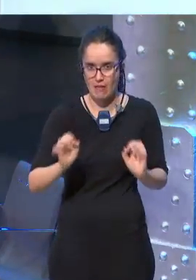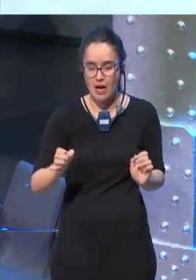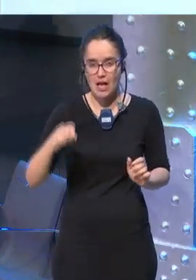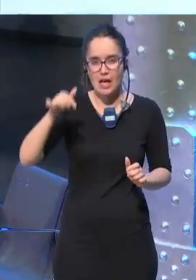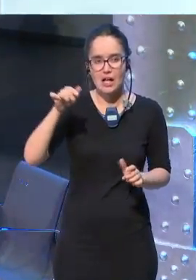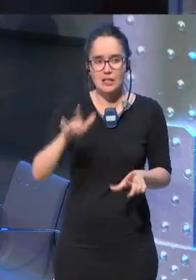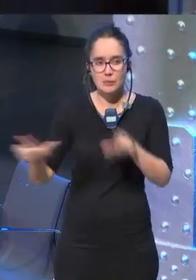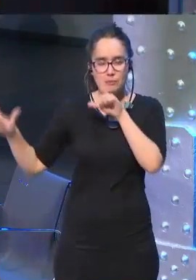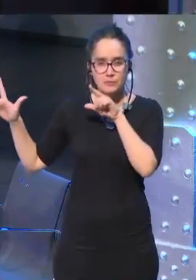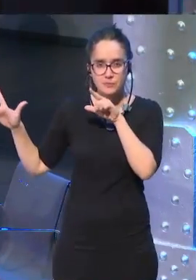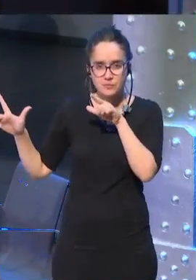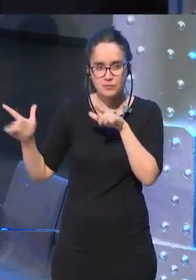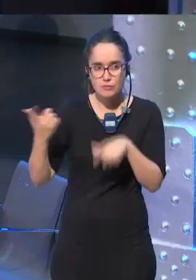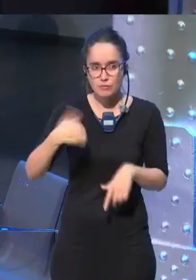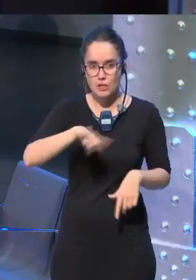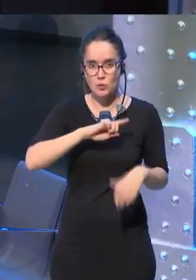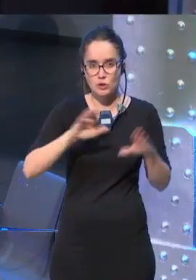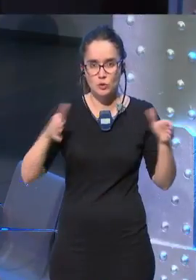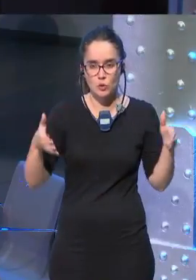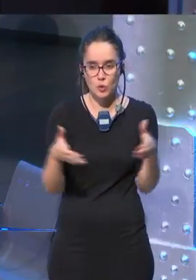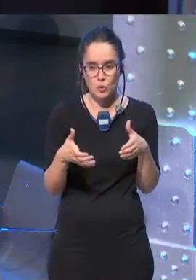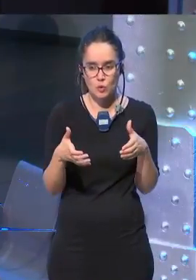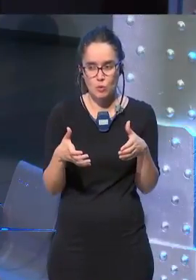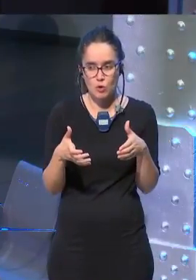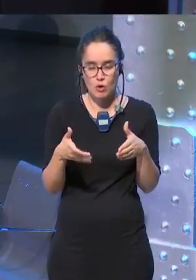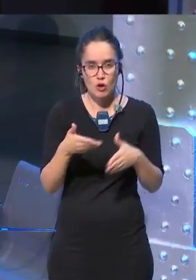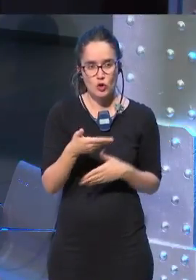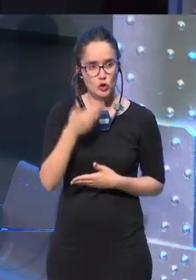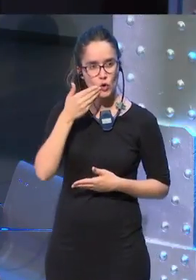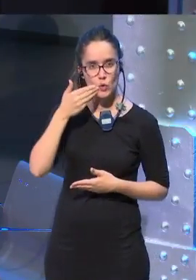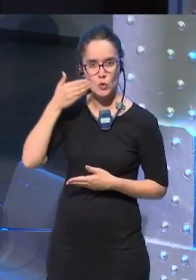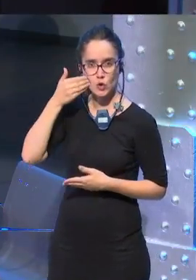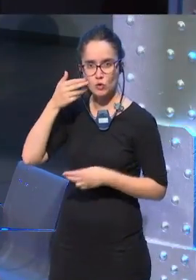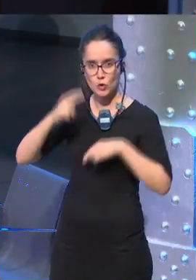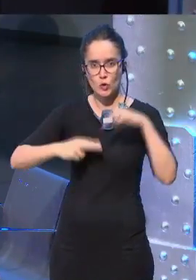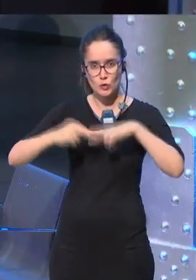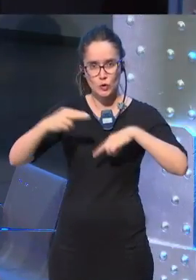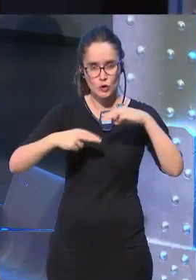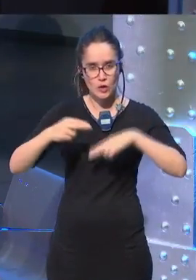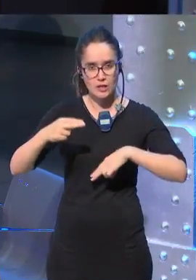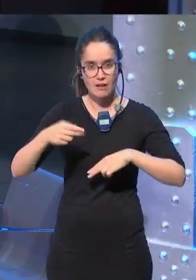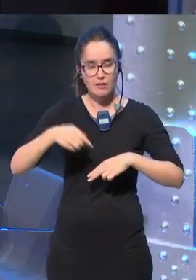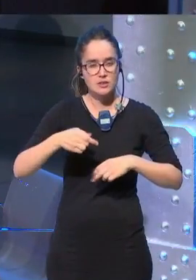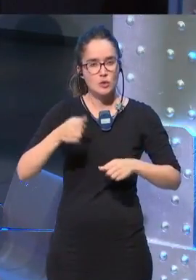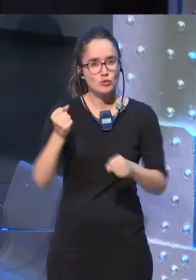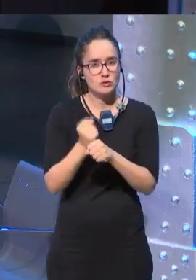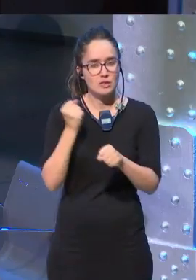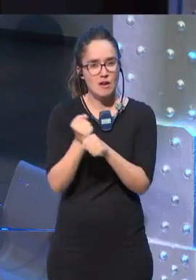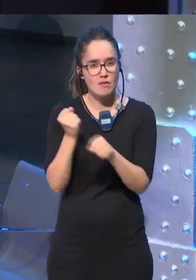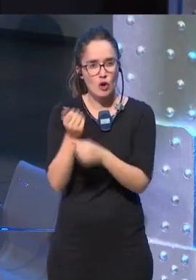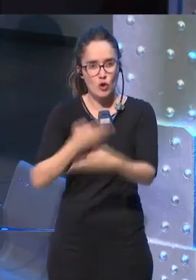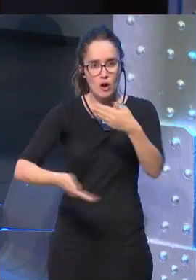Aquí están de nuestro grupo los orgullosos constructores. Este ha sido un